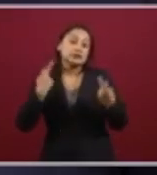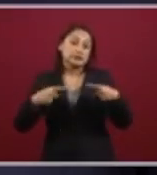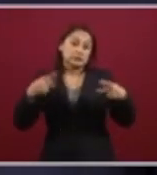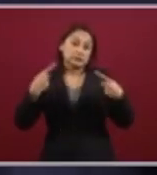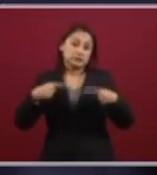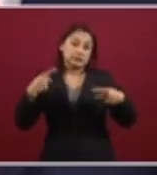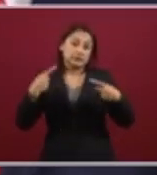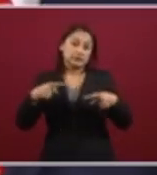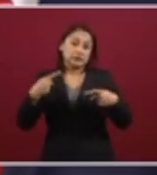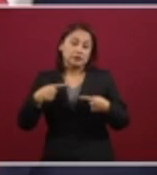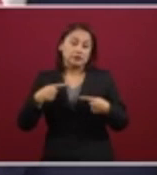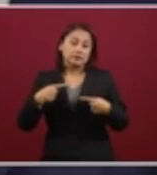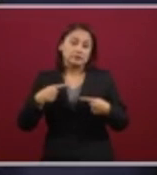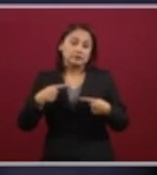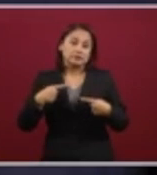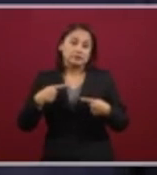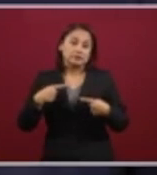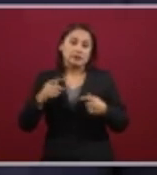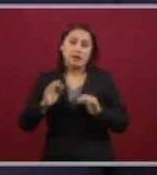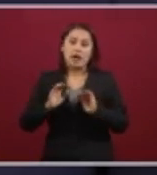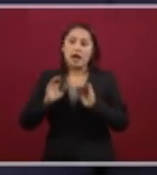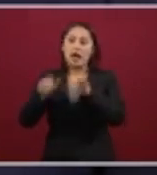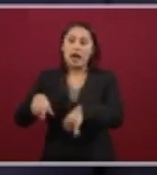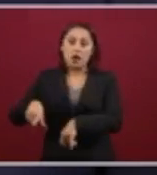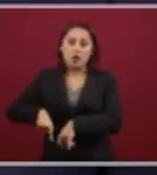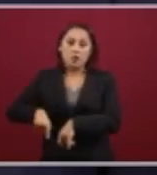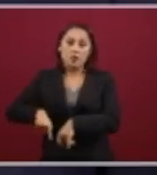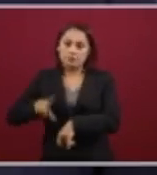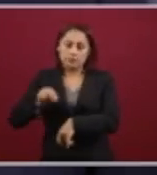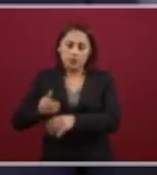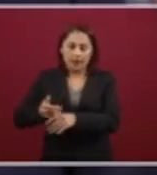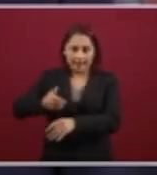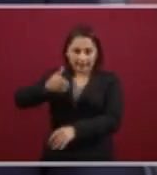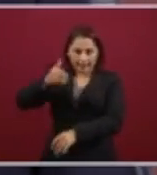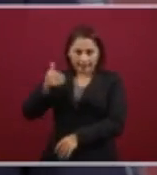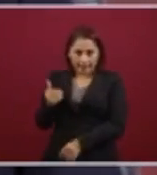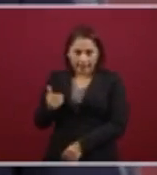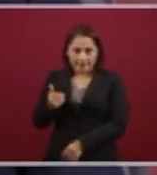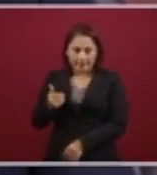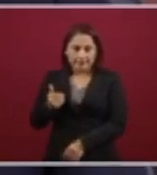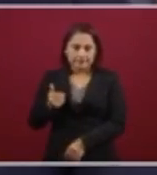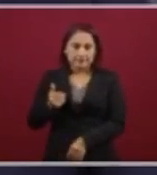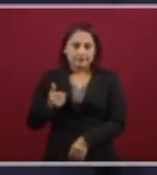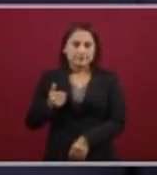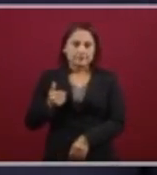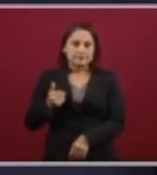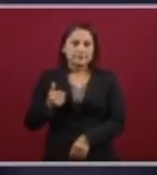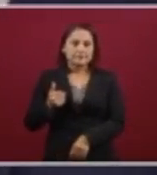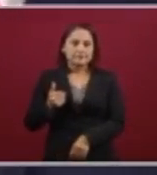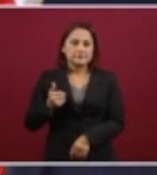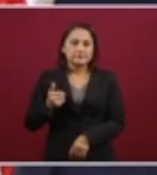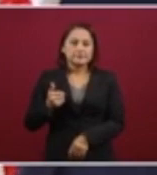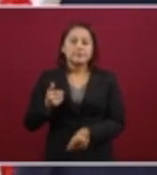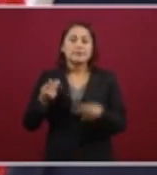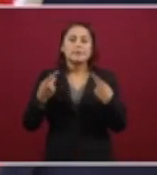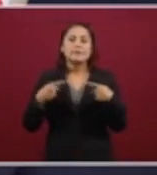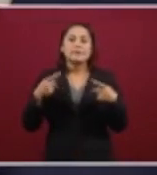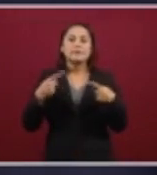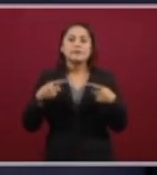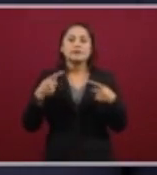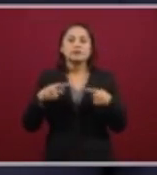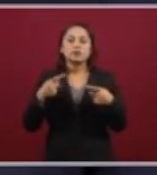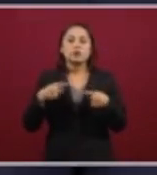también es distinto. Una cosa es llegar al gobierno y otra cosa es tener el poder.